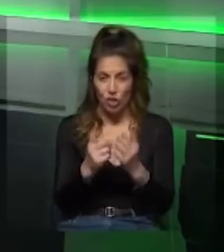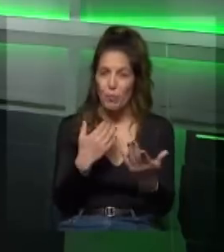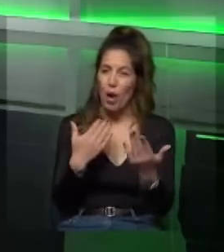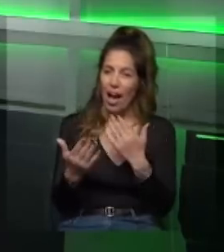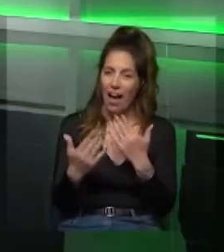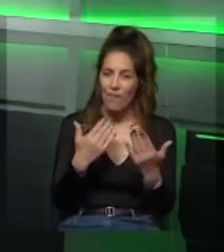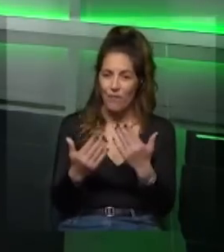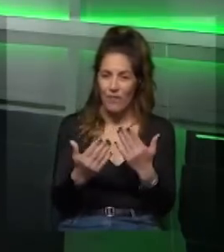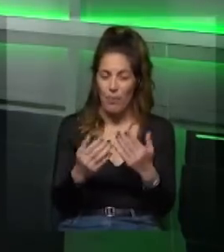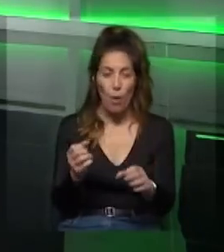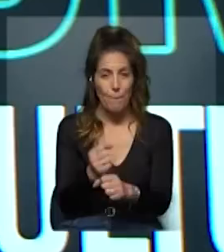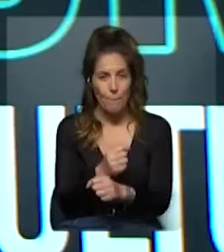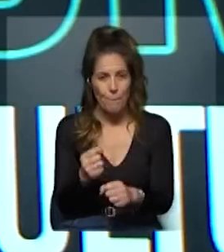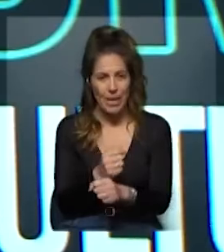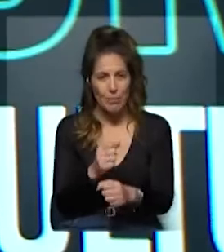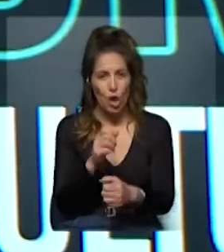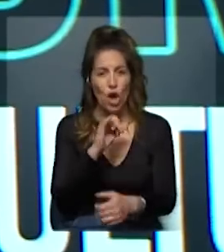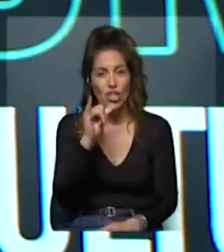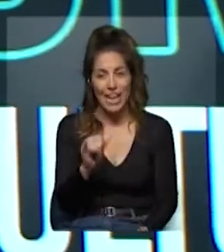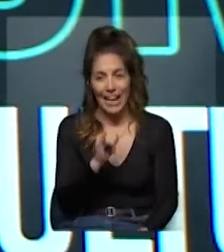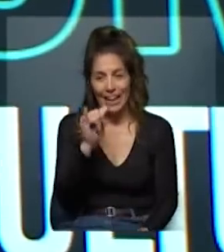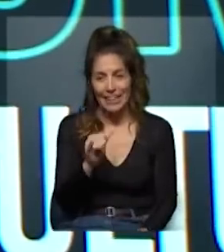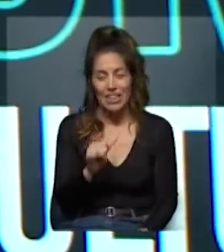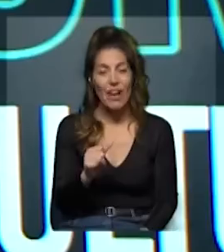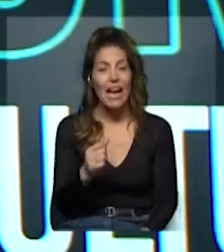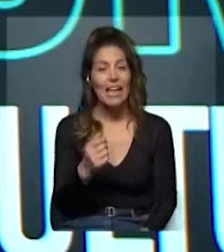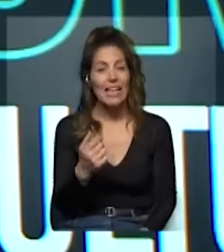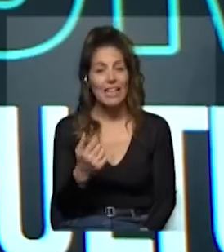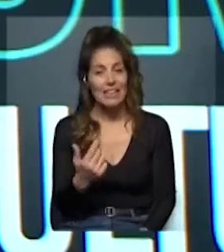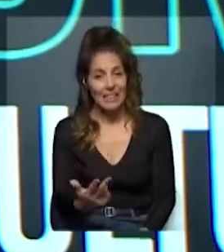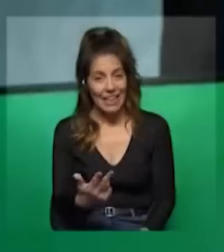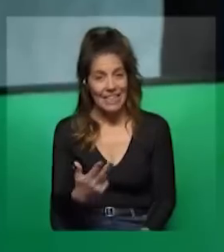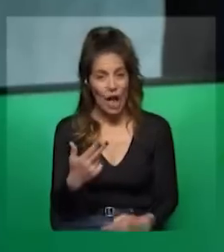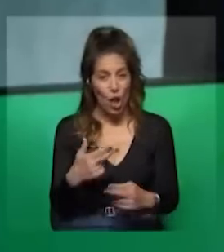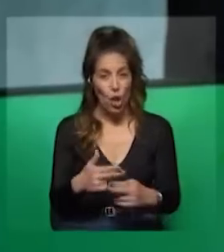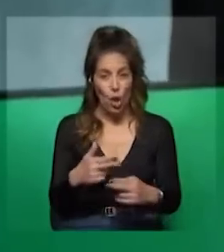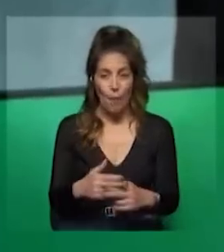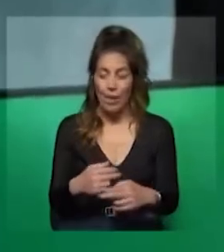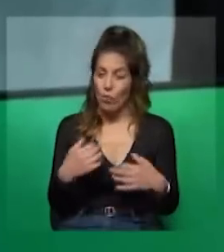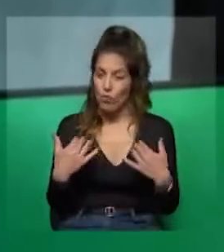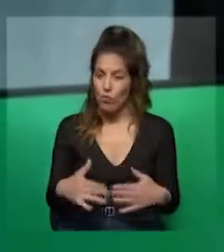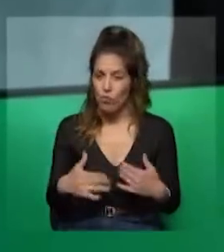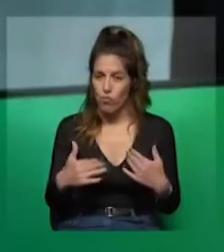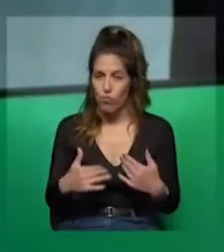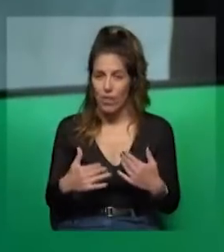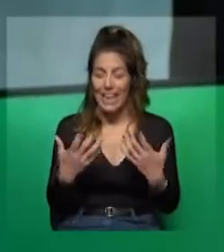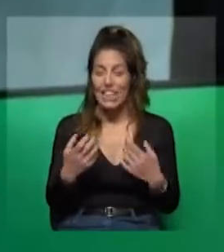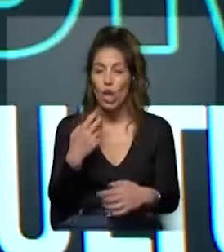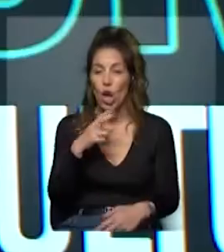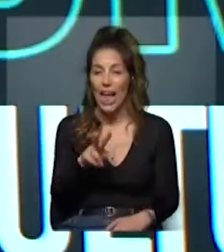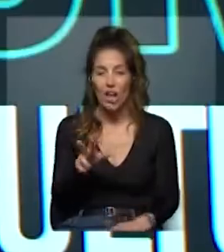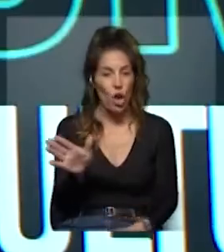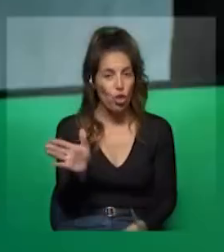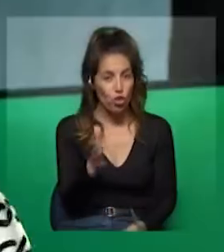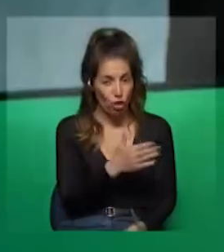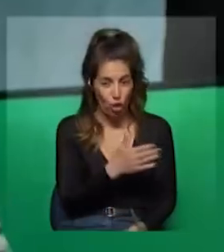de el premio de narrativa que tiene una ya me fuiste diciendo que está increíble me dieron ganas de leerlos todos verdad que s